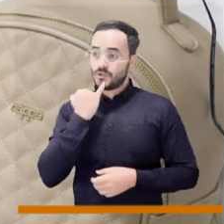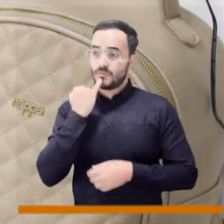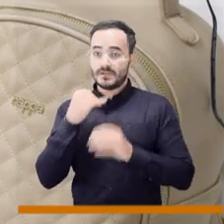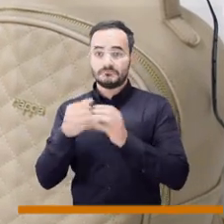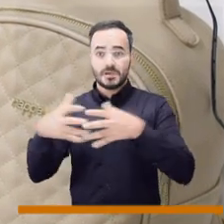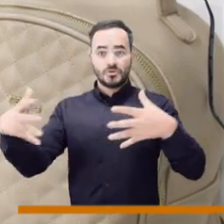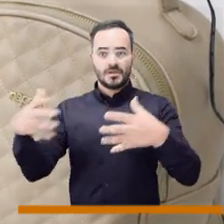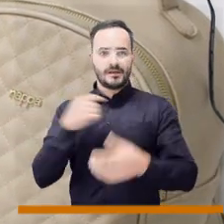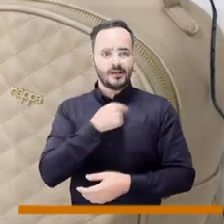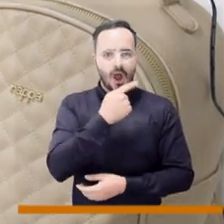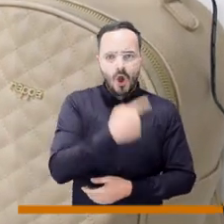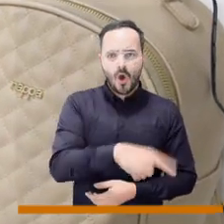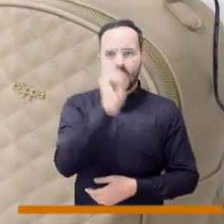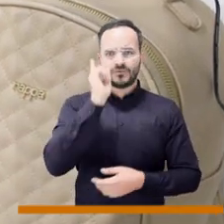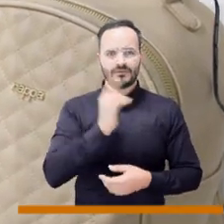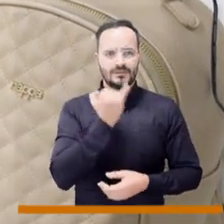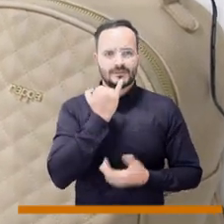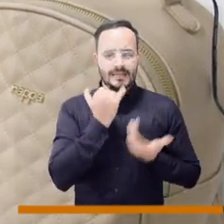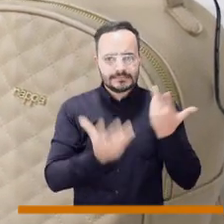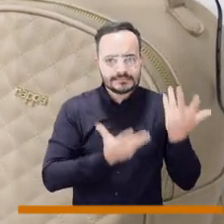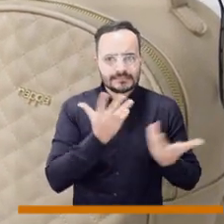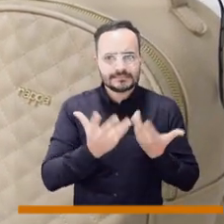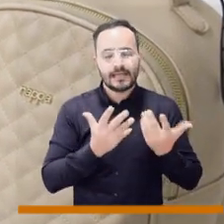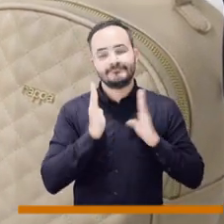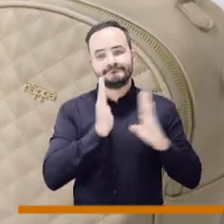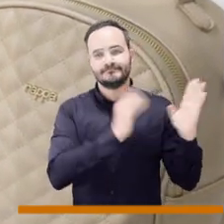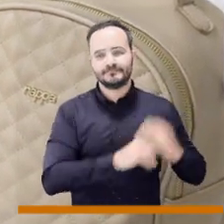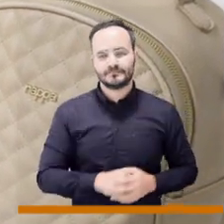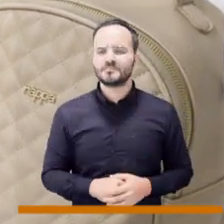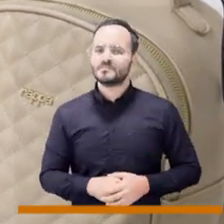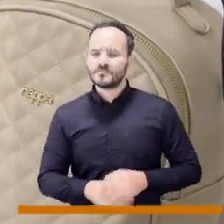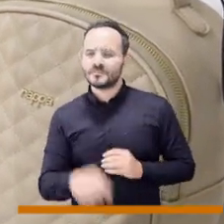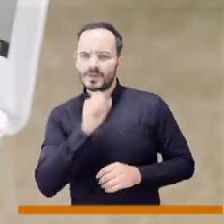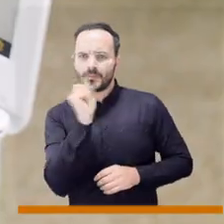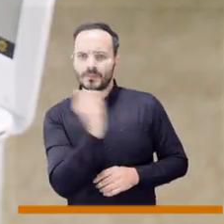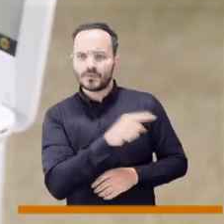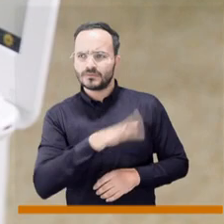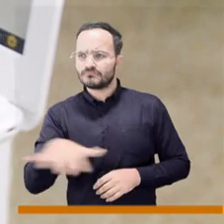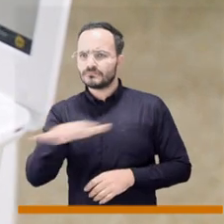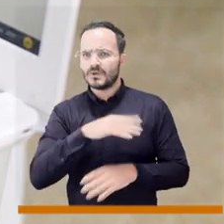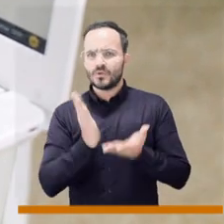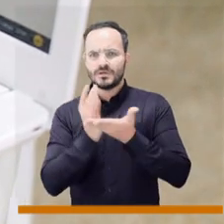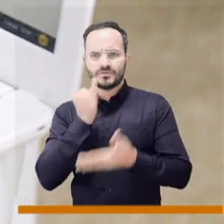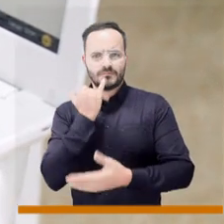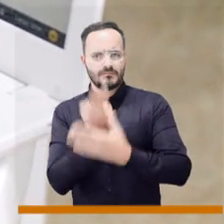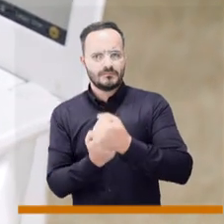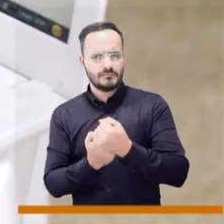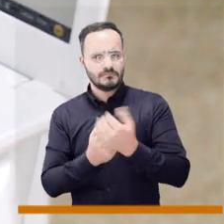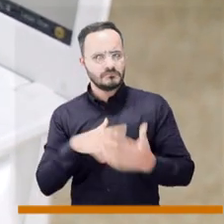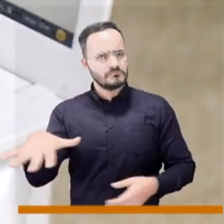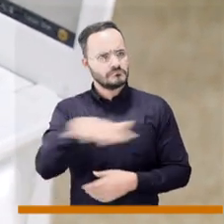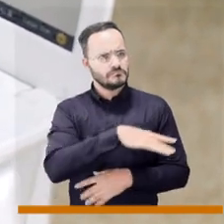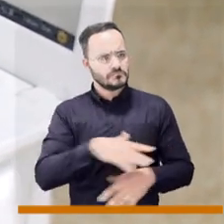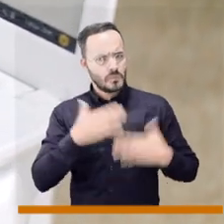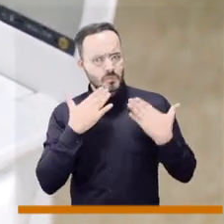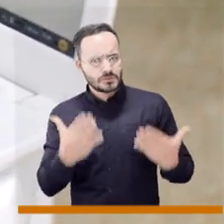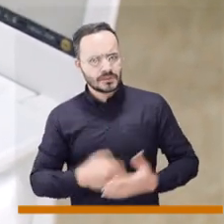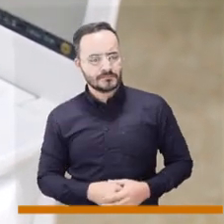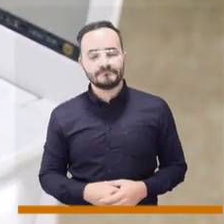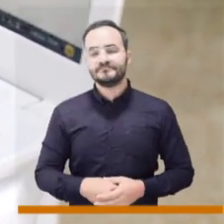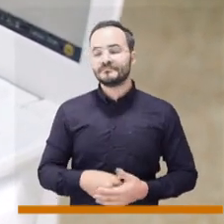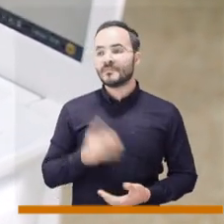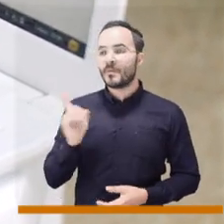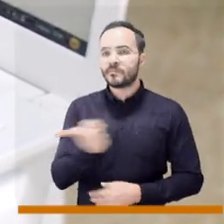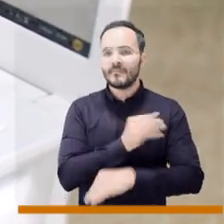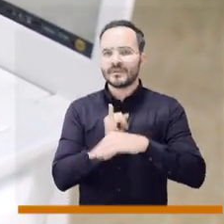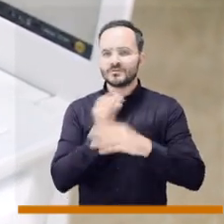identificadas en el común. Subsecretario Moisés, ¿cómo está la cobertura de educación bilingüe aquí en nuestra ciudad? Tenemos